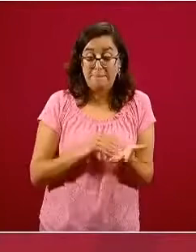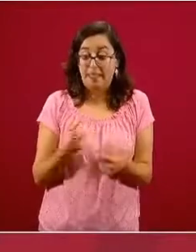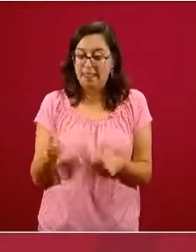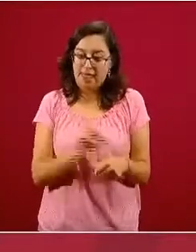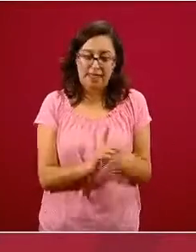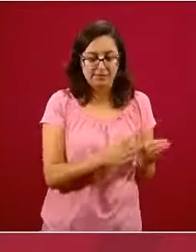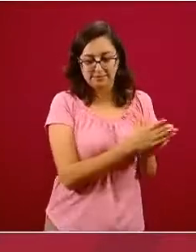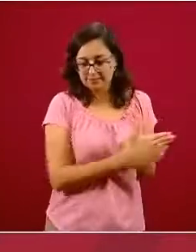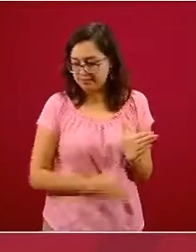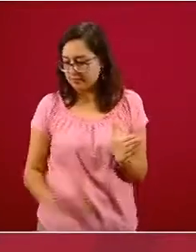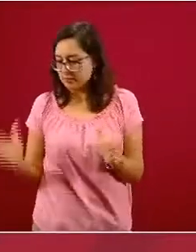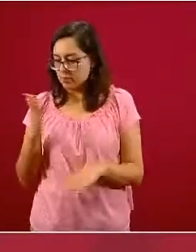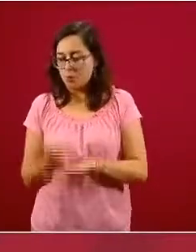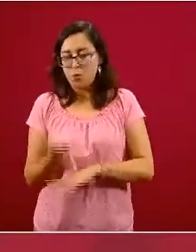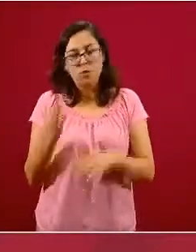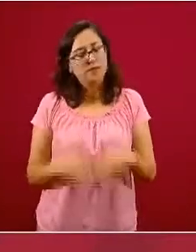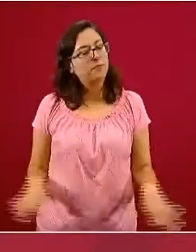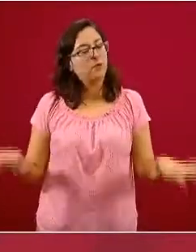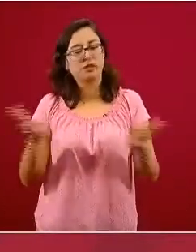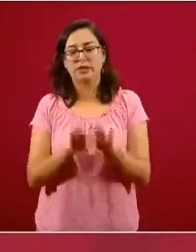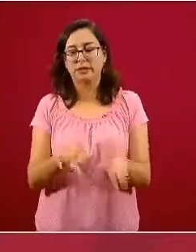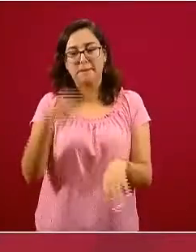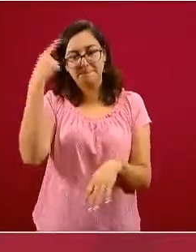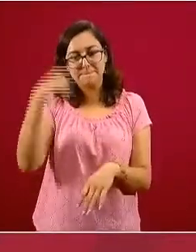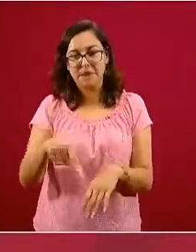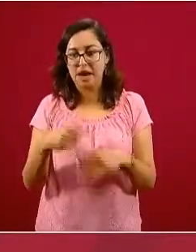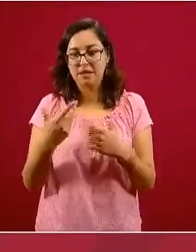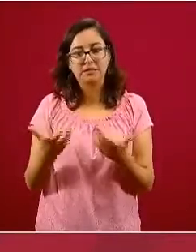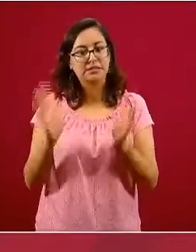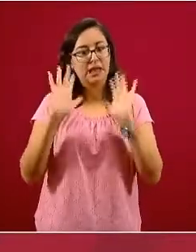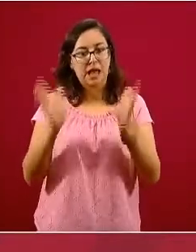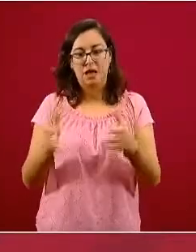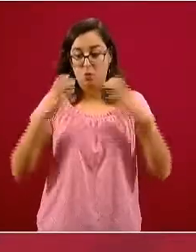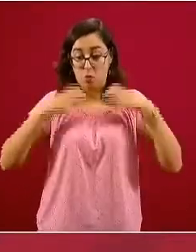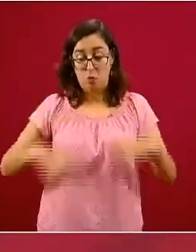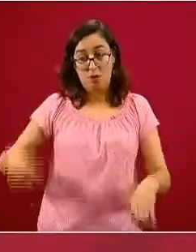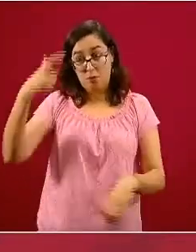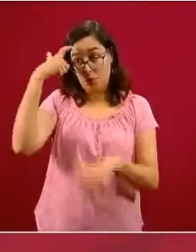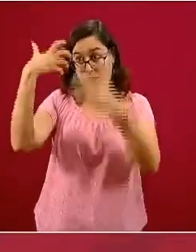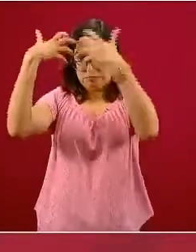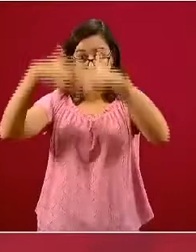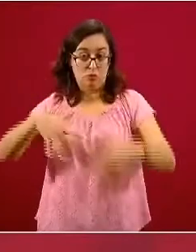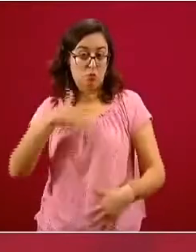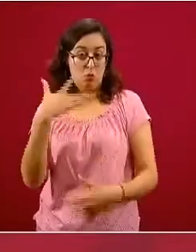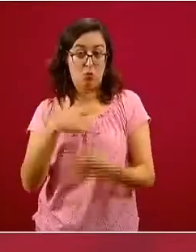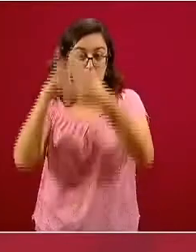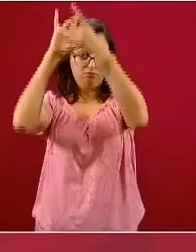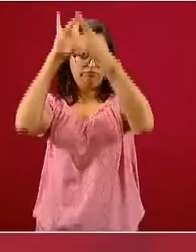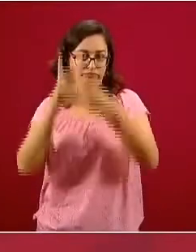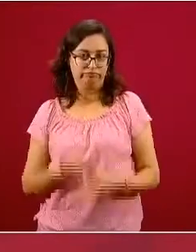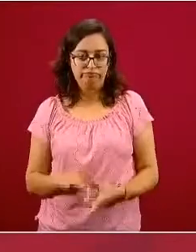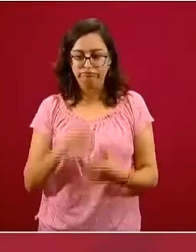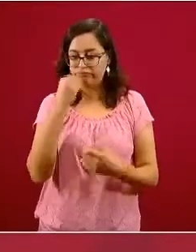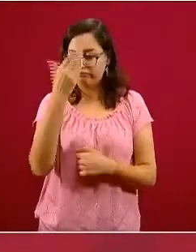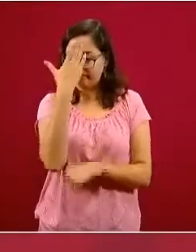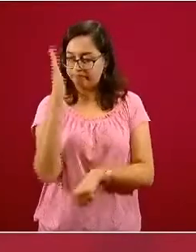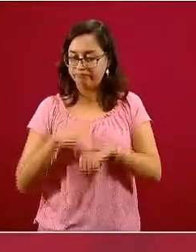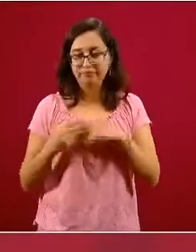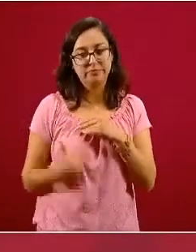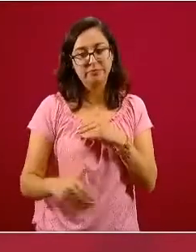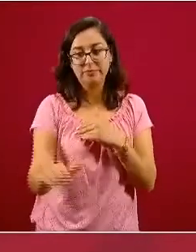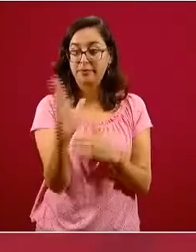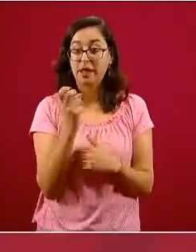oportunidad crucial para sentar las bases fisiológicas, neurofisiológicas y emocionales de la alimentación